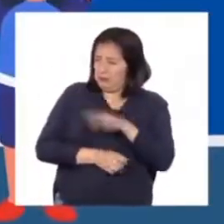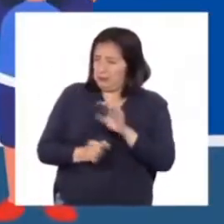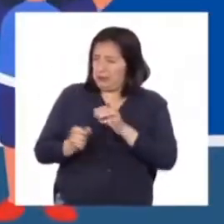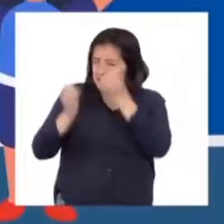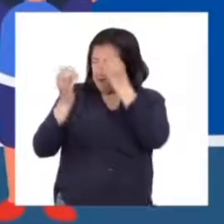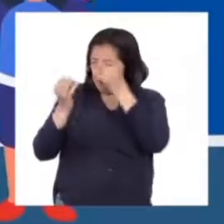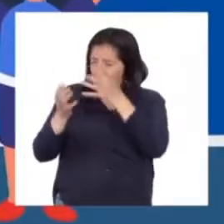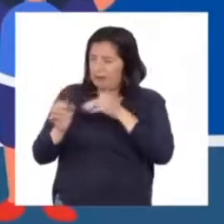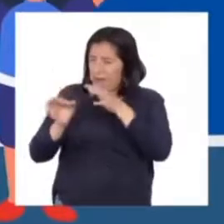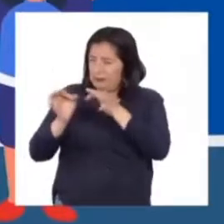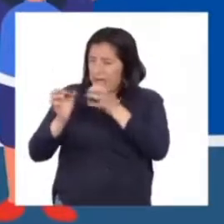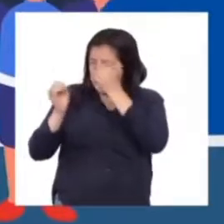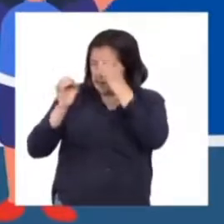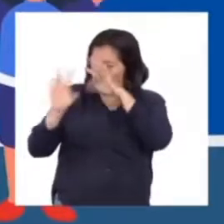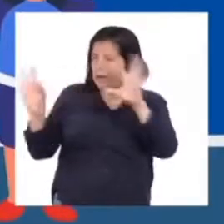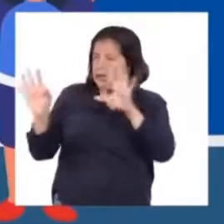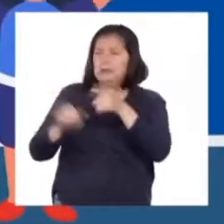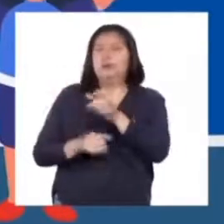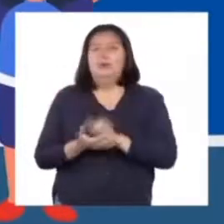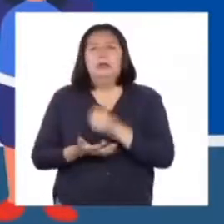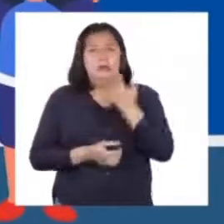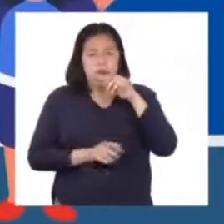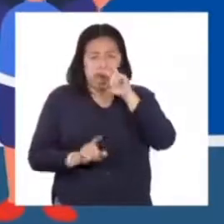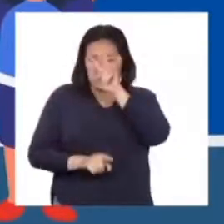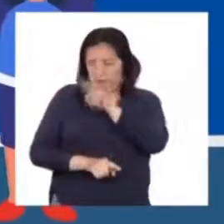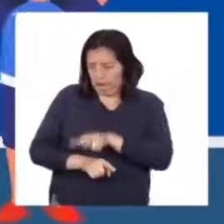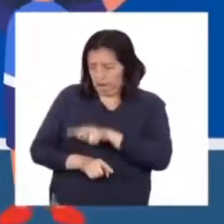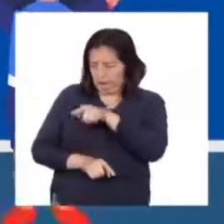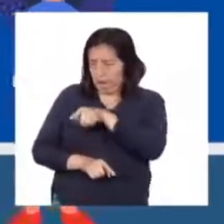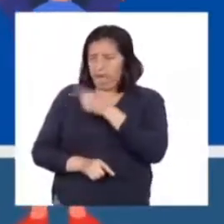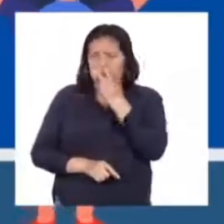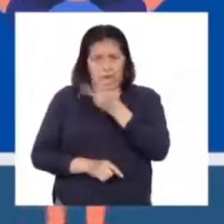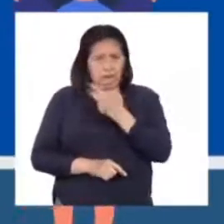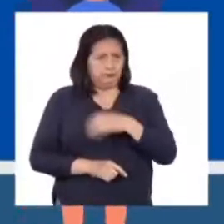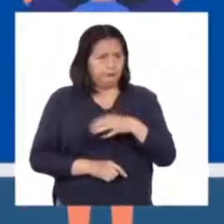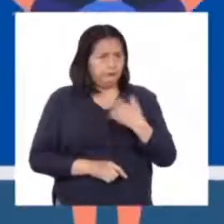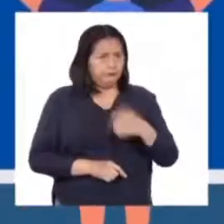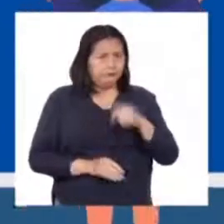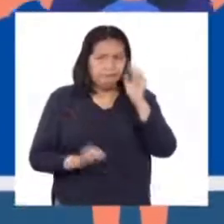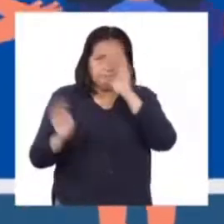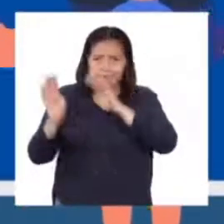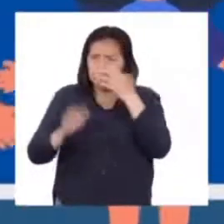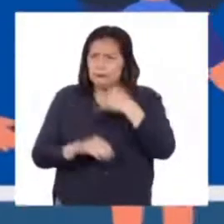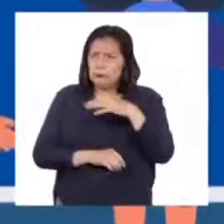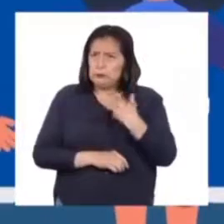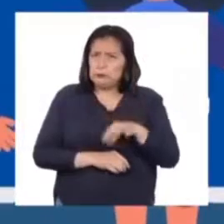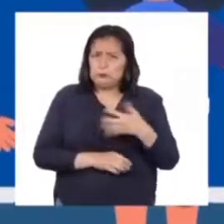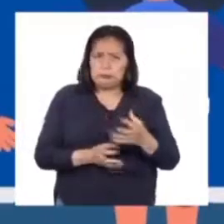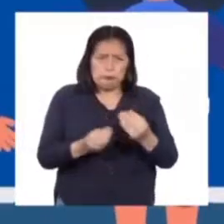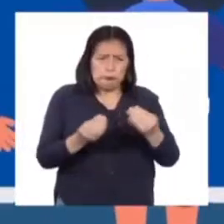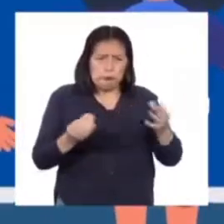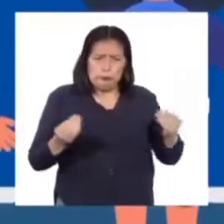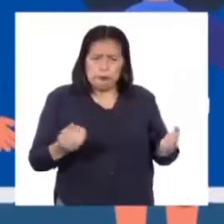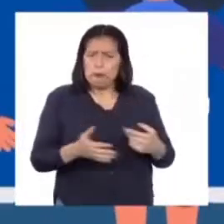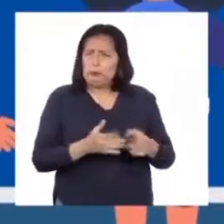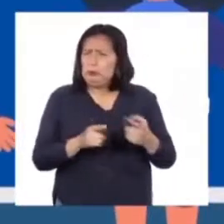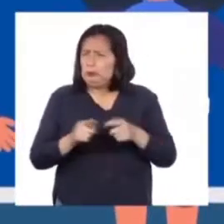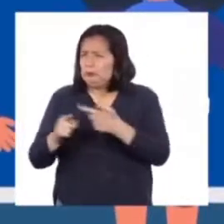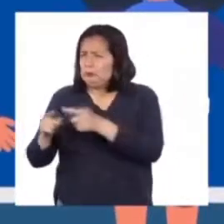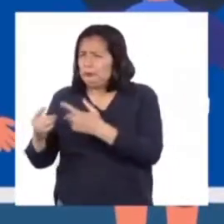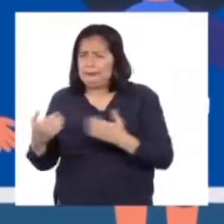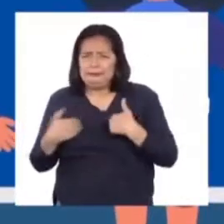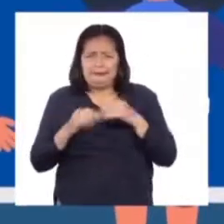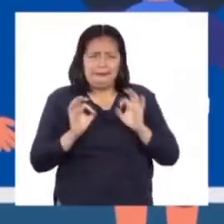la información. Al observar la tabla, notan lo preocupante que es tener tantas especies de animales en